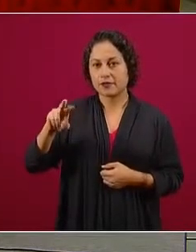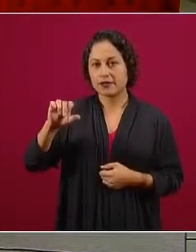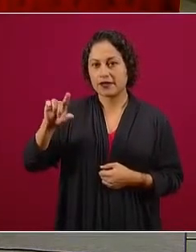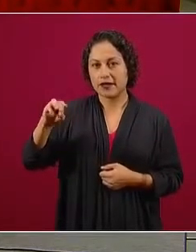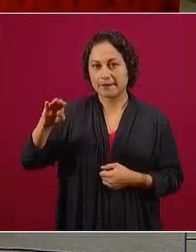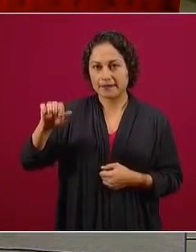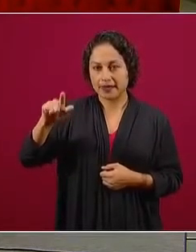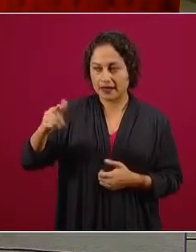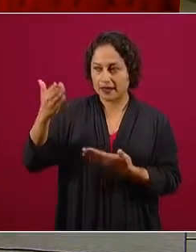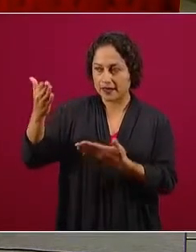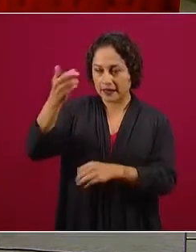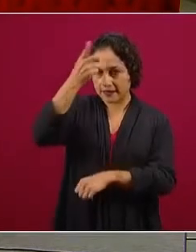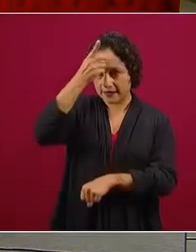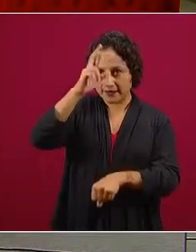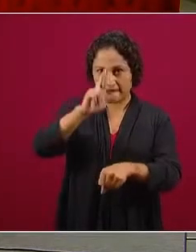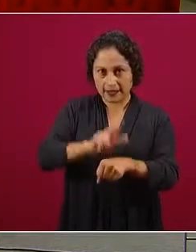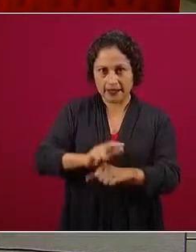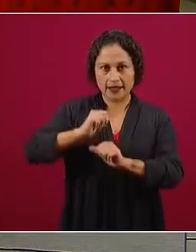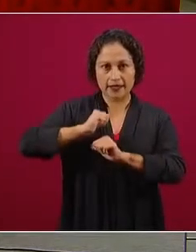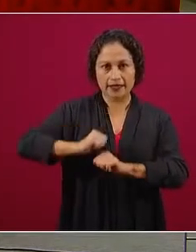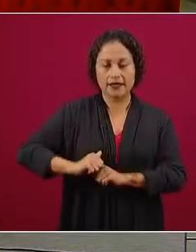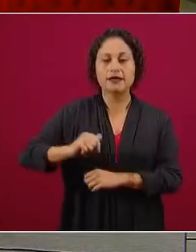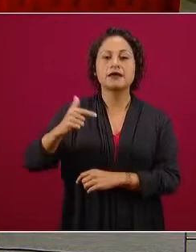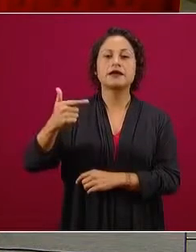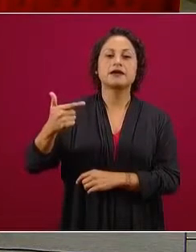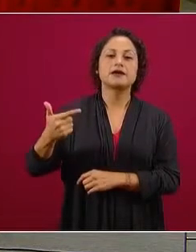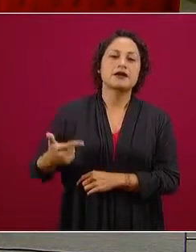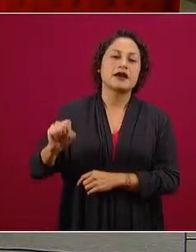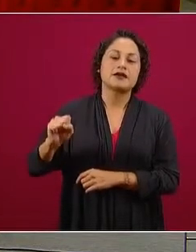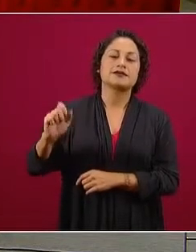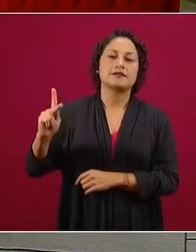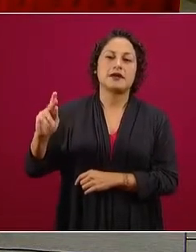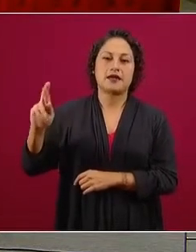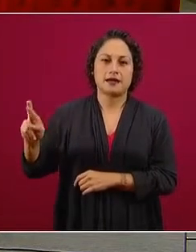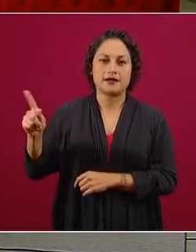de SPR, el Sistema Público de Radiodifusión.